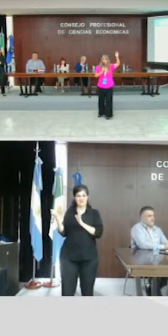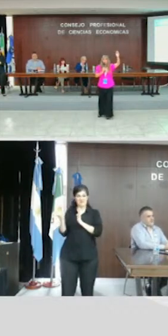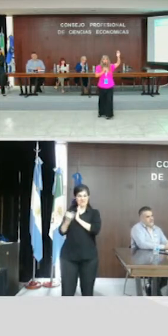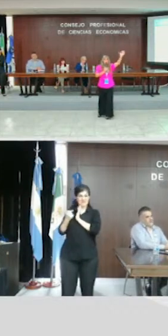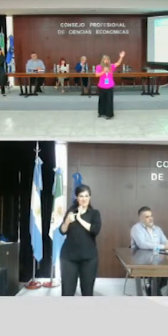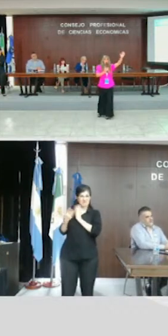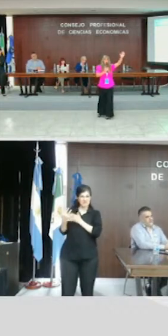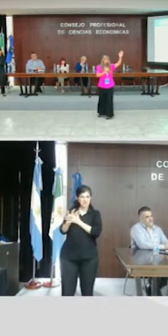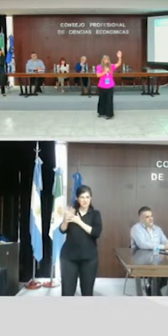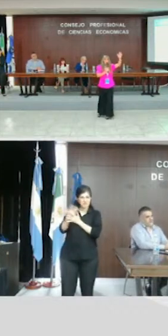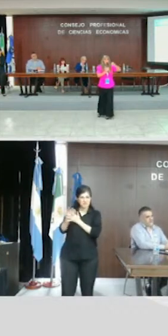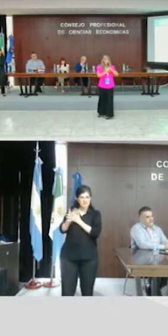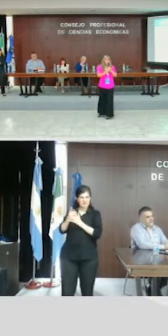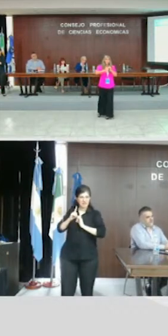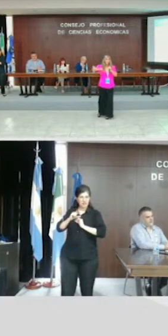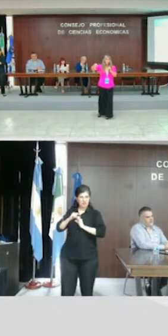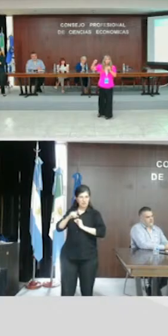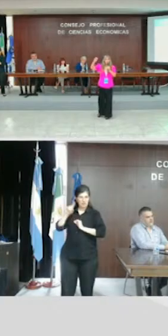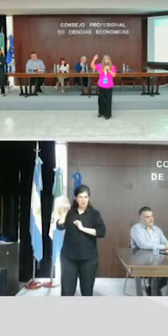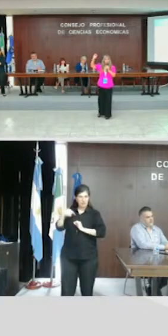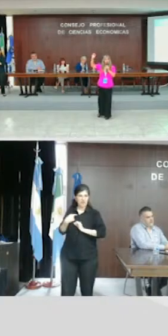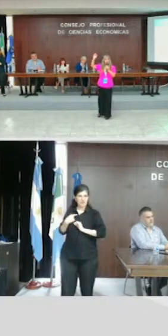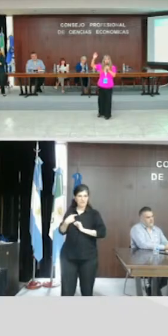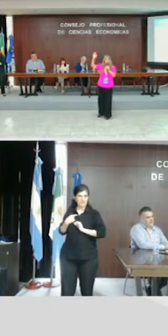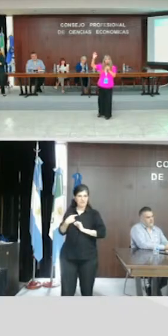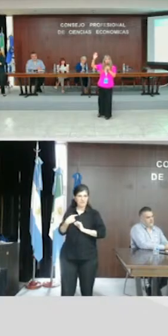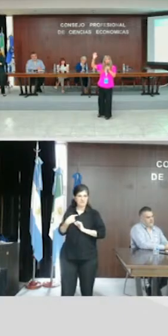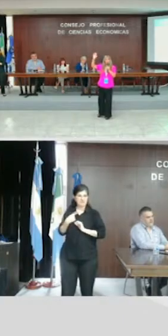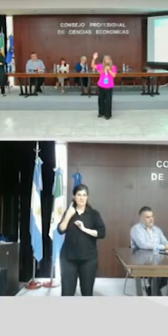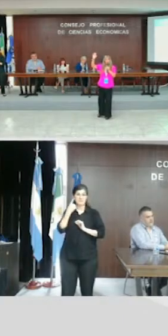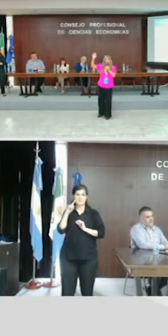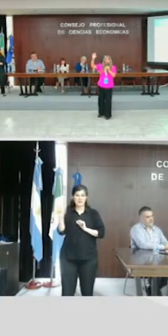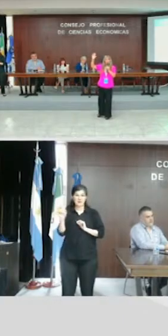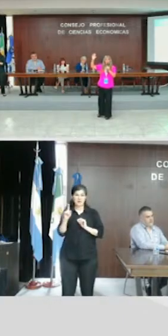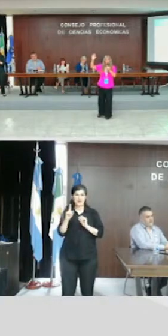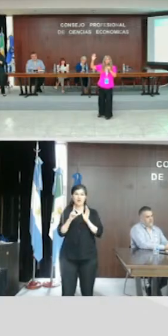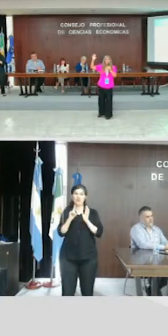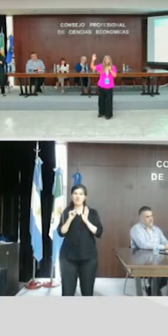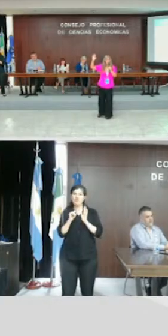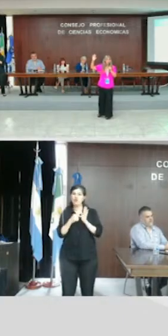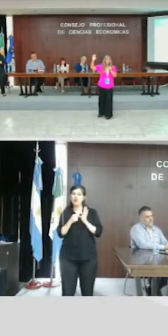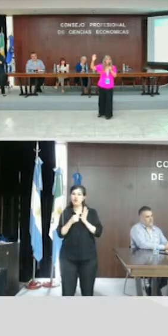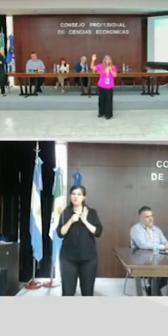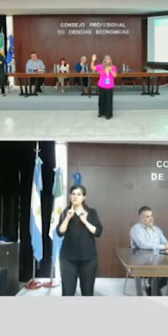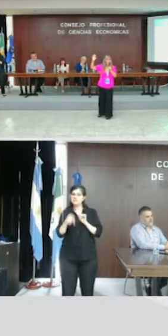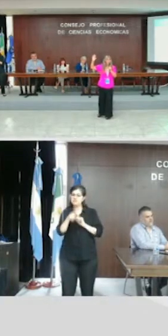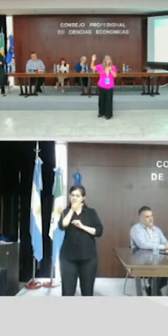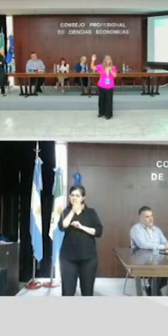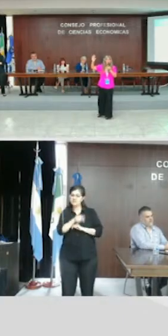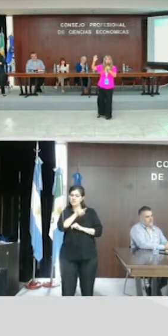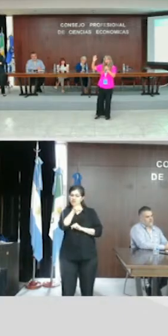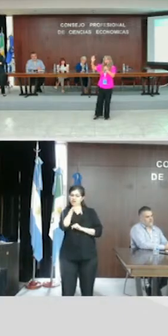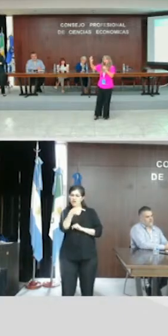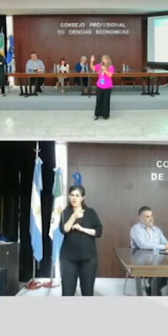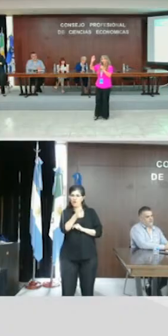hemos sufrido algo. Pero ustedes saben que también duele al que lo ejecuta.